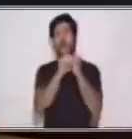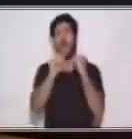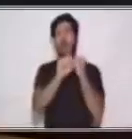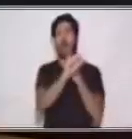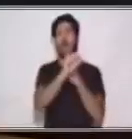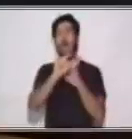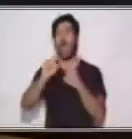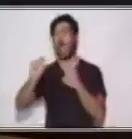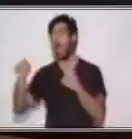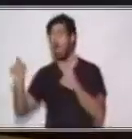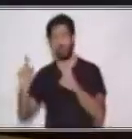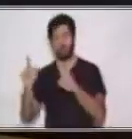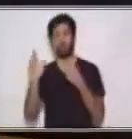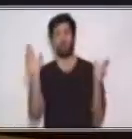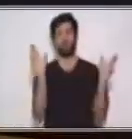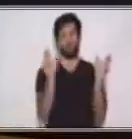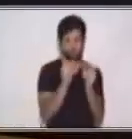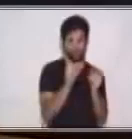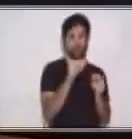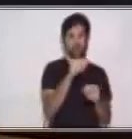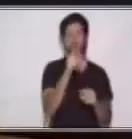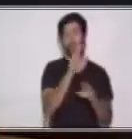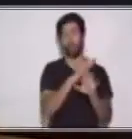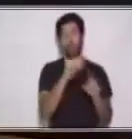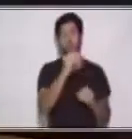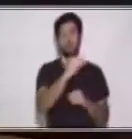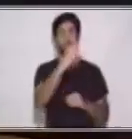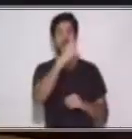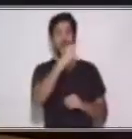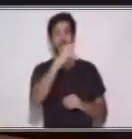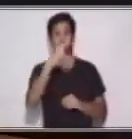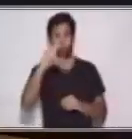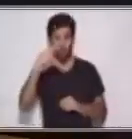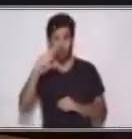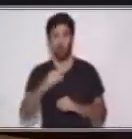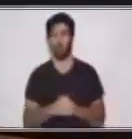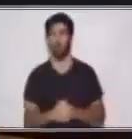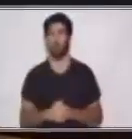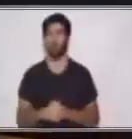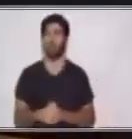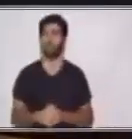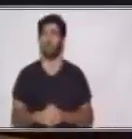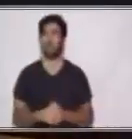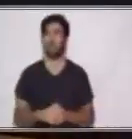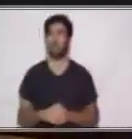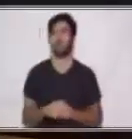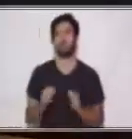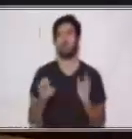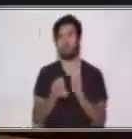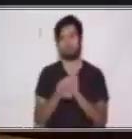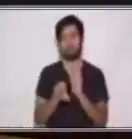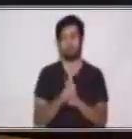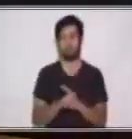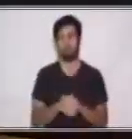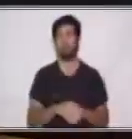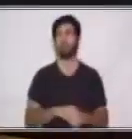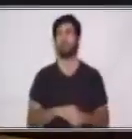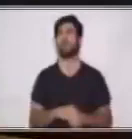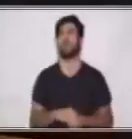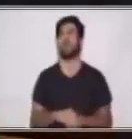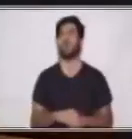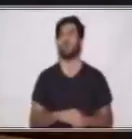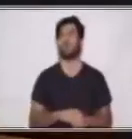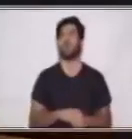siglas deben de escribirse únicamente con mayúsculas. Algunas que tú ves que no están escritas todas